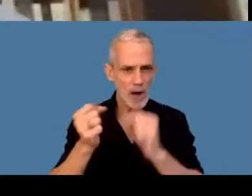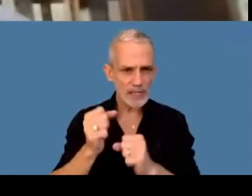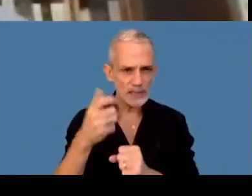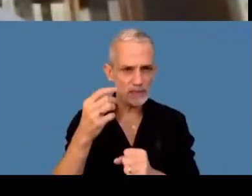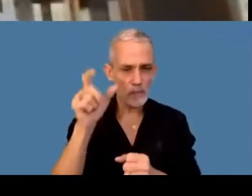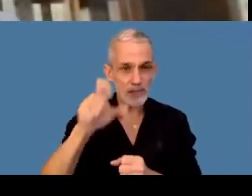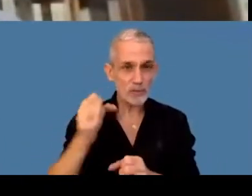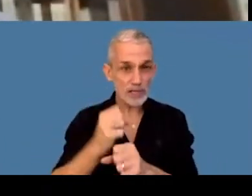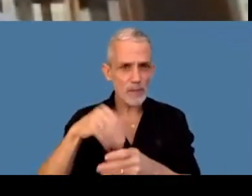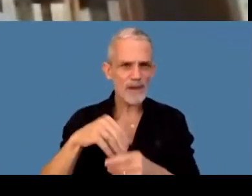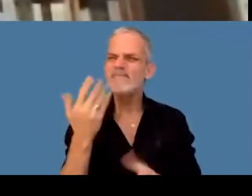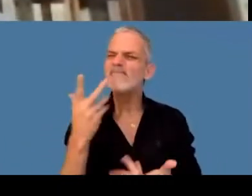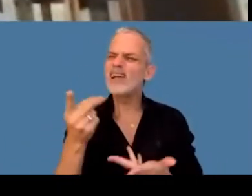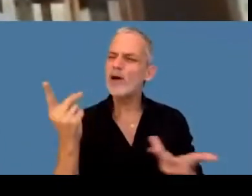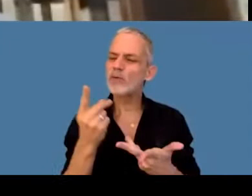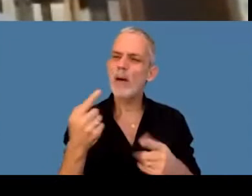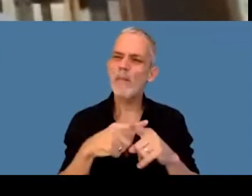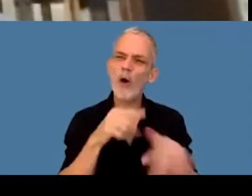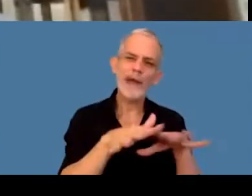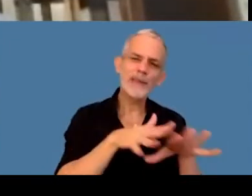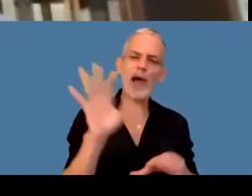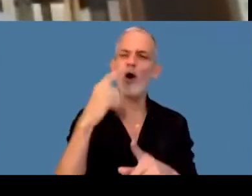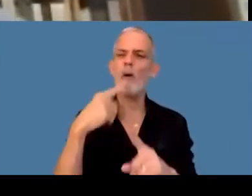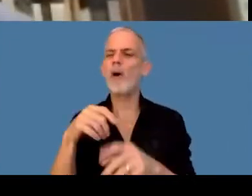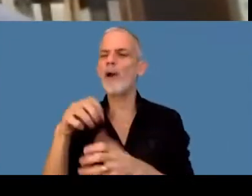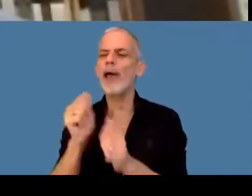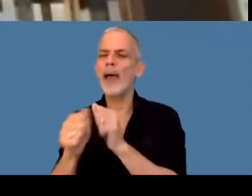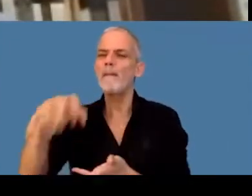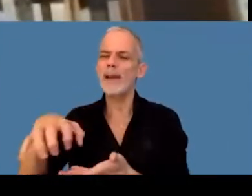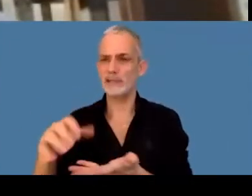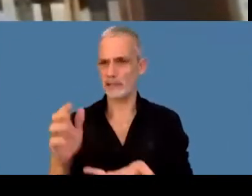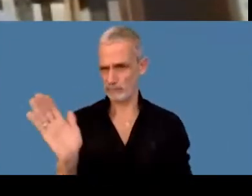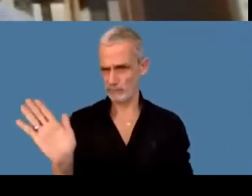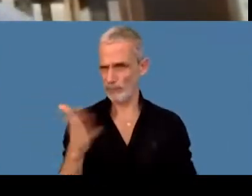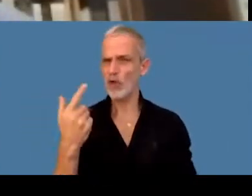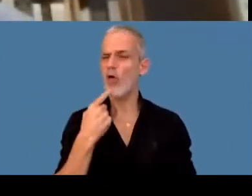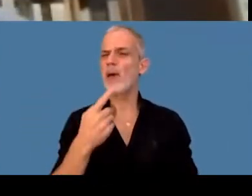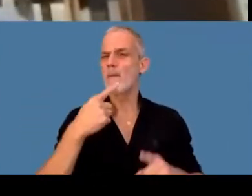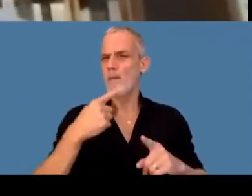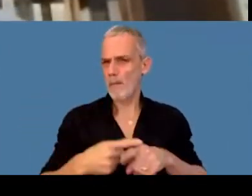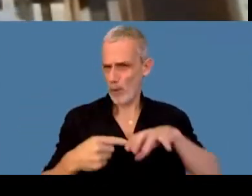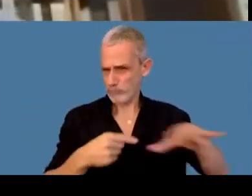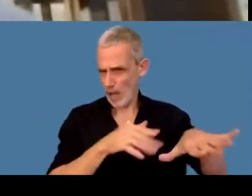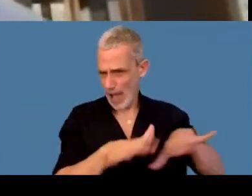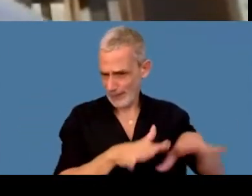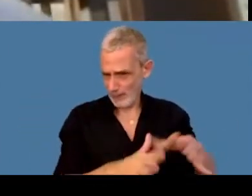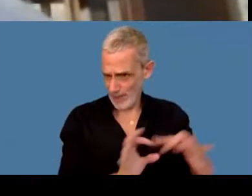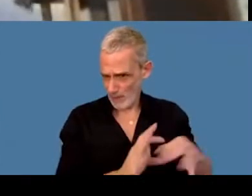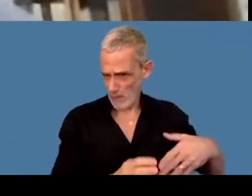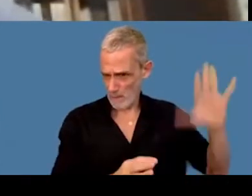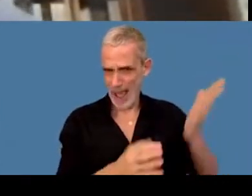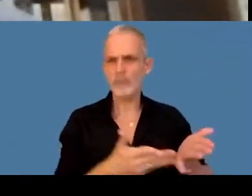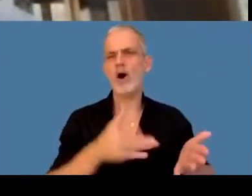¿qué preferís, un sindicato por actividad o un sindicato por empresa? Y va a decir un sindicato por actividad, porque sabe